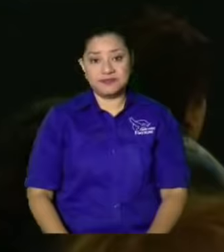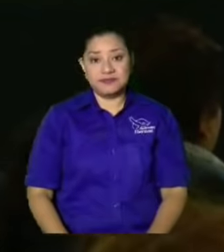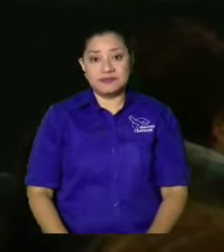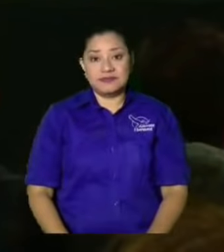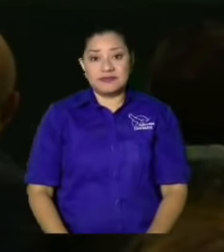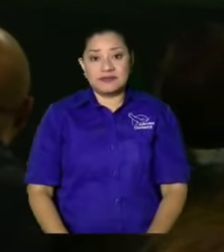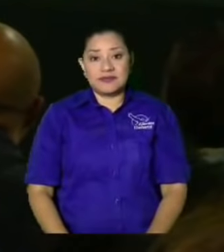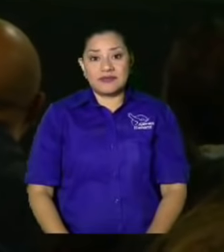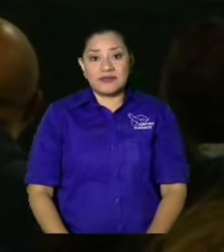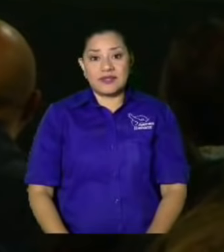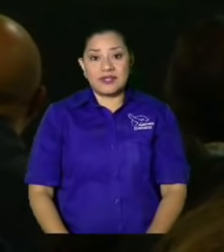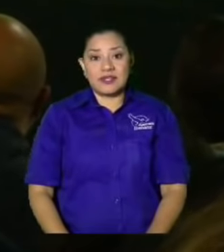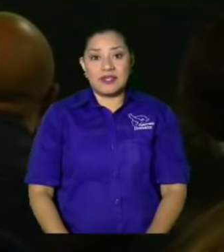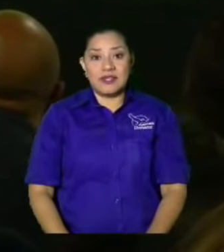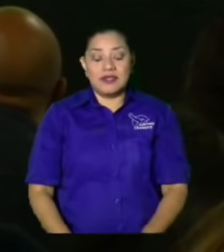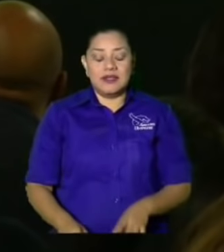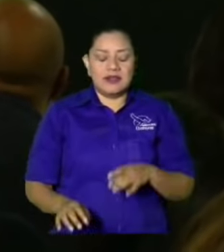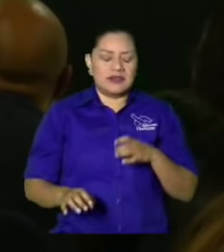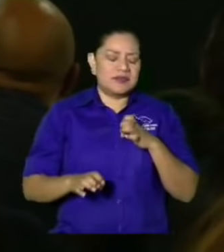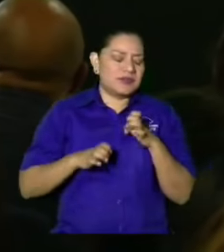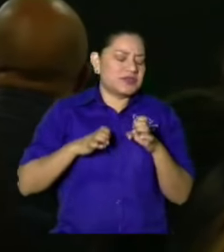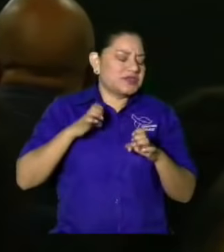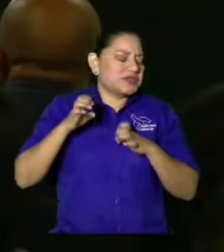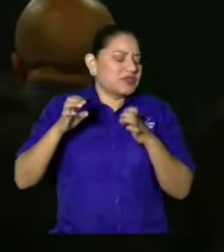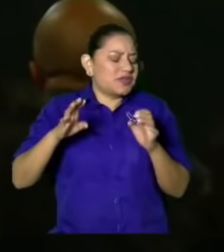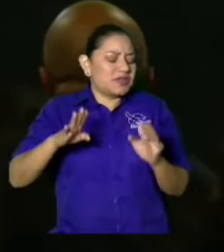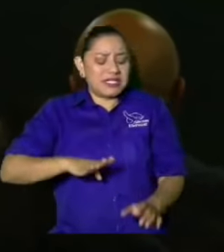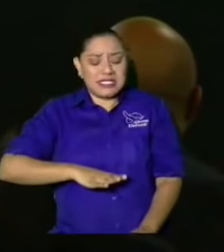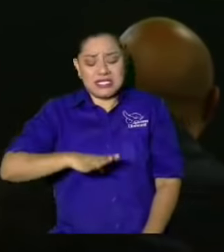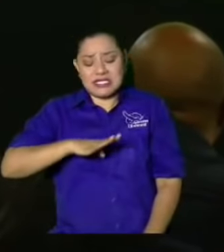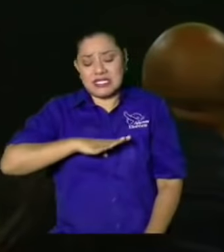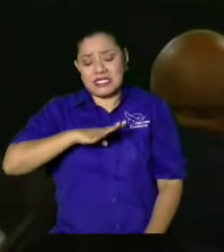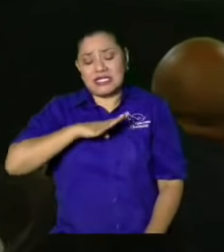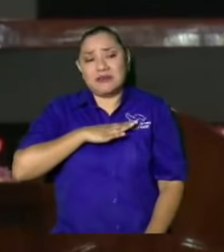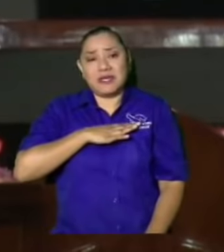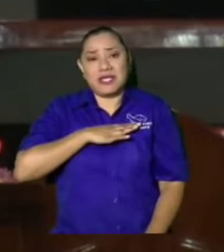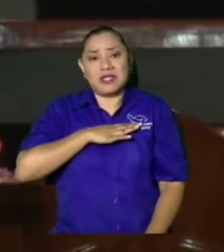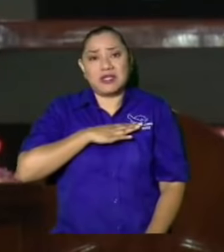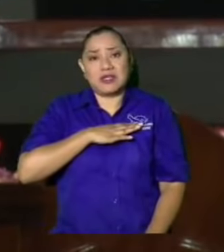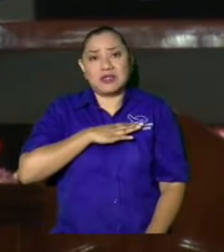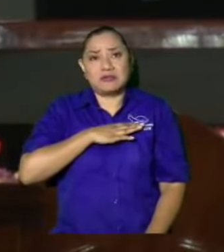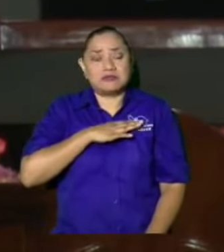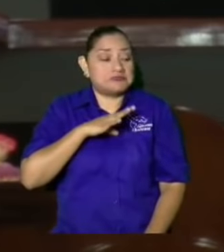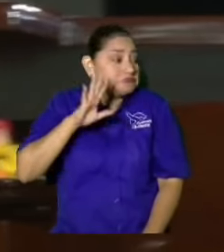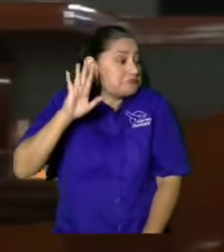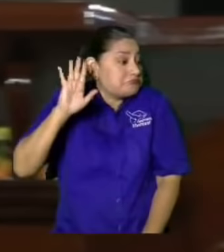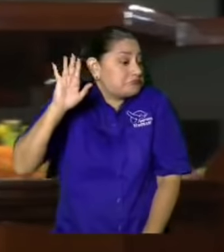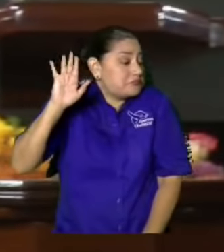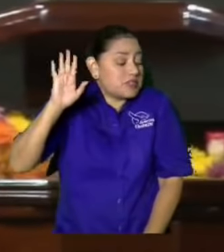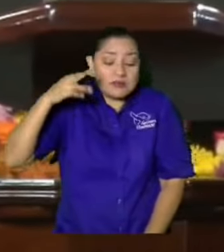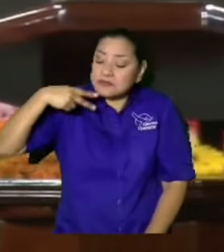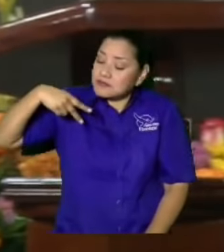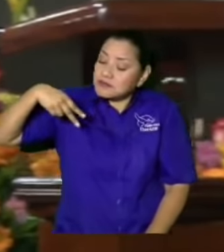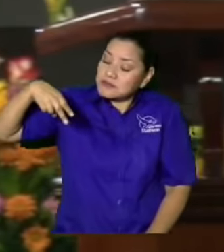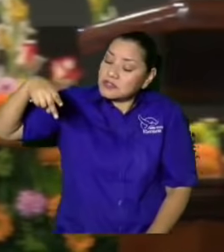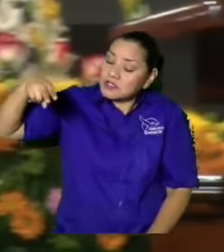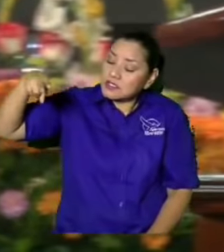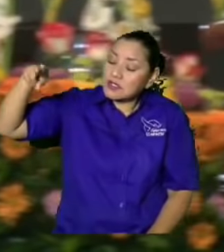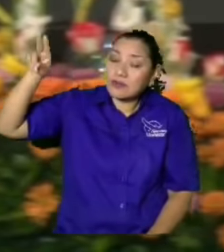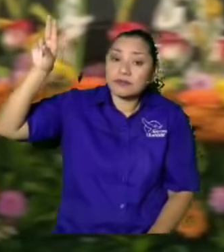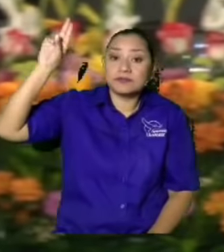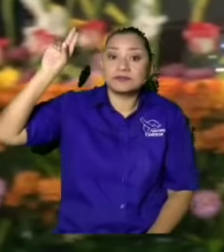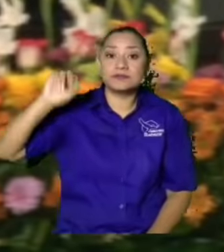No mezcló los sentimientos. Hizo como que fue más largo, más fuera. Hizo como que iba muy largo.